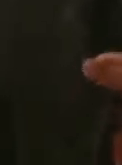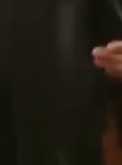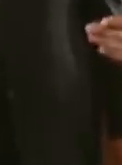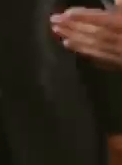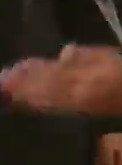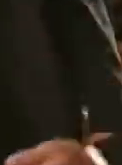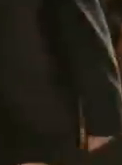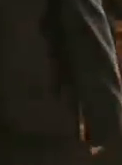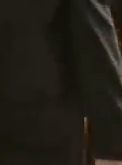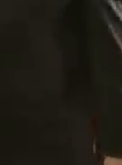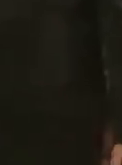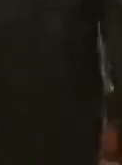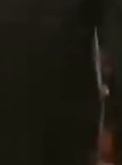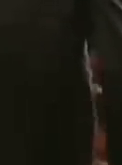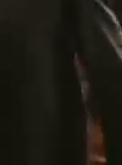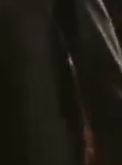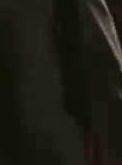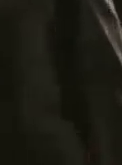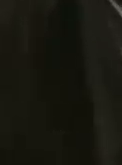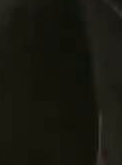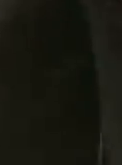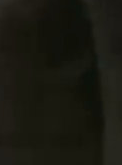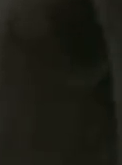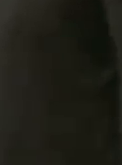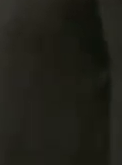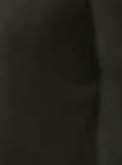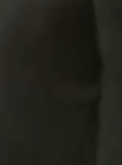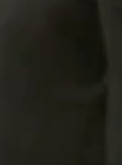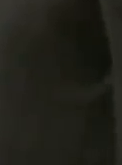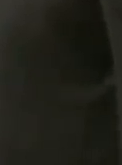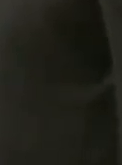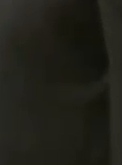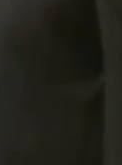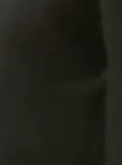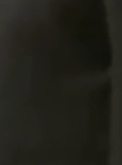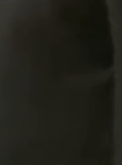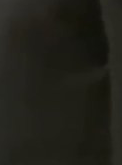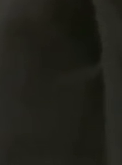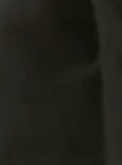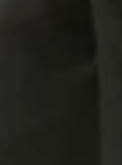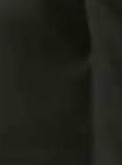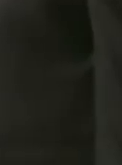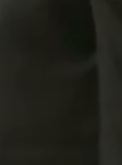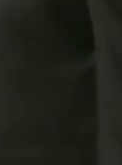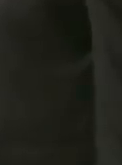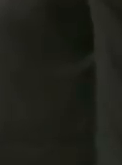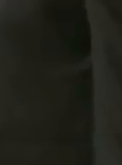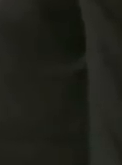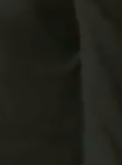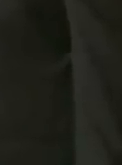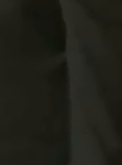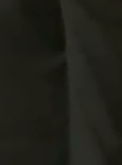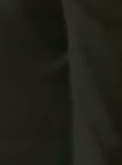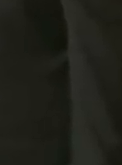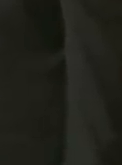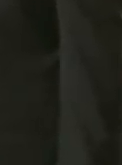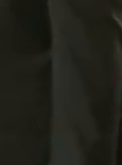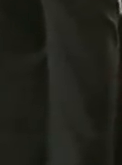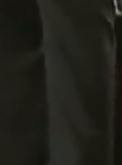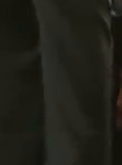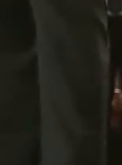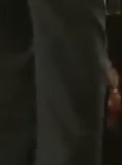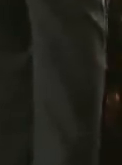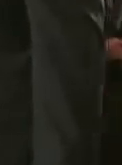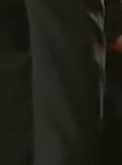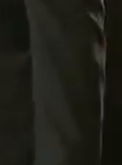El jefe de Estado venezolano, Cilia Flores Maduro, primera combatiente de la República. En esta oportunidad le da el